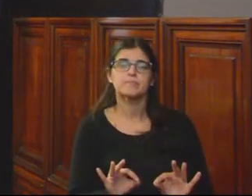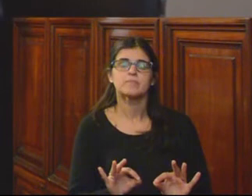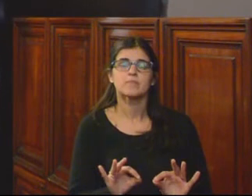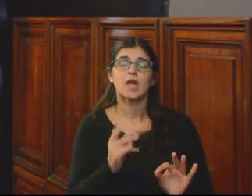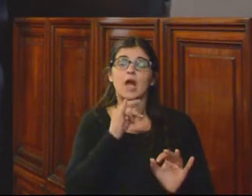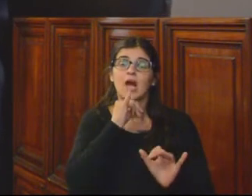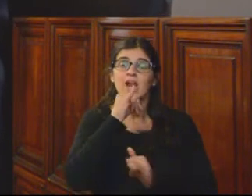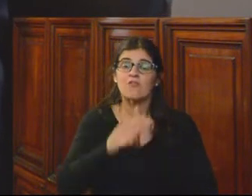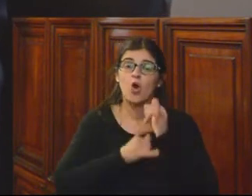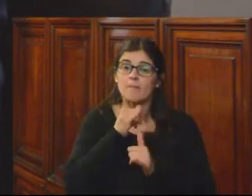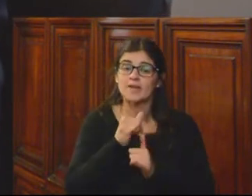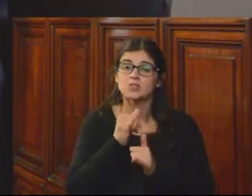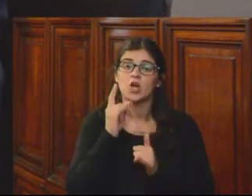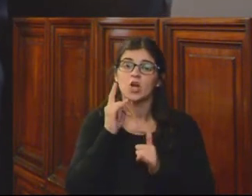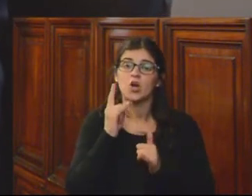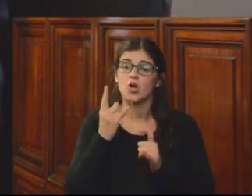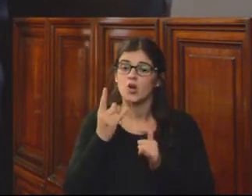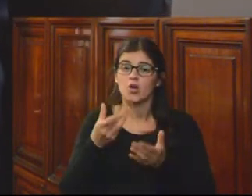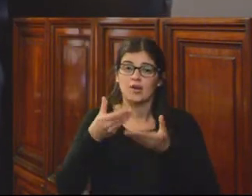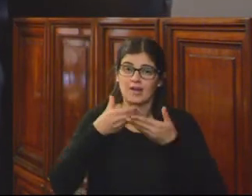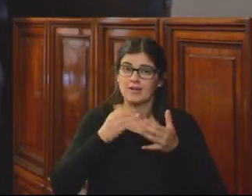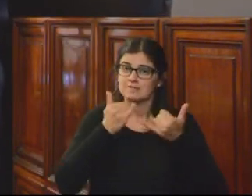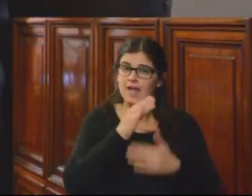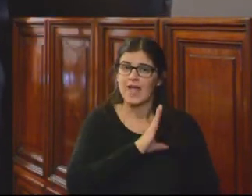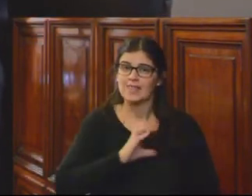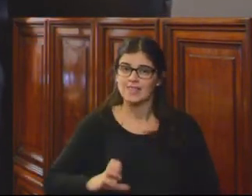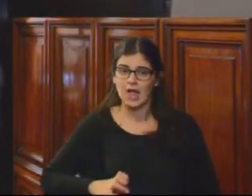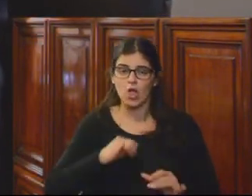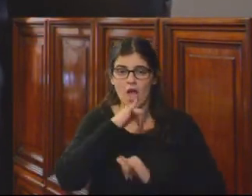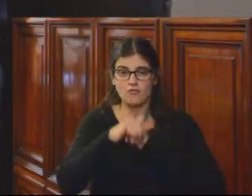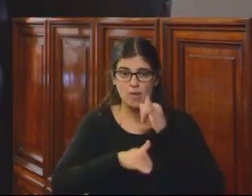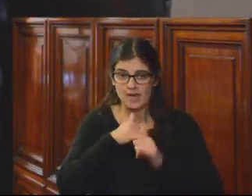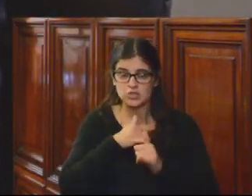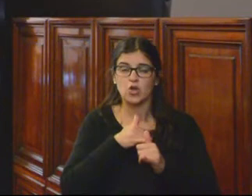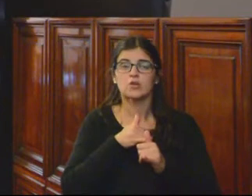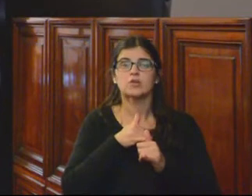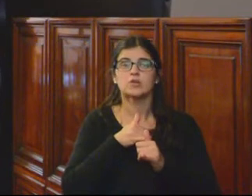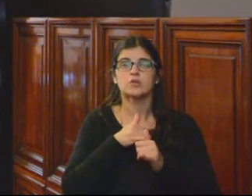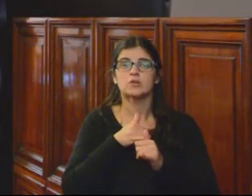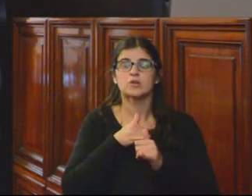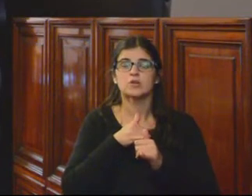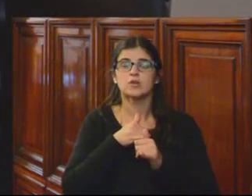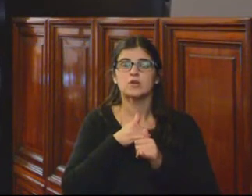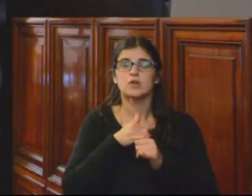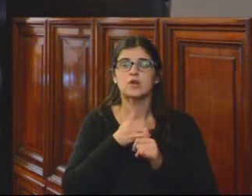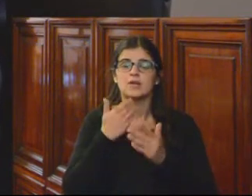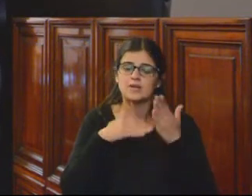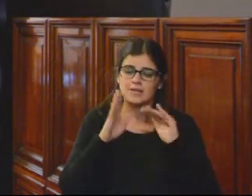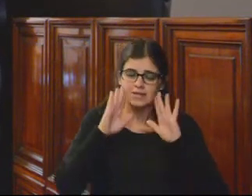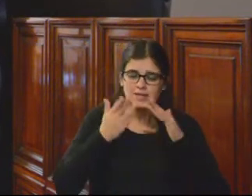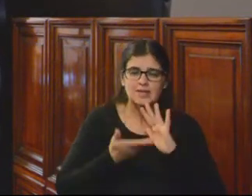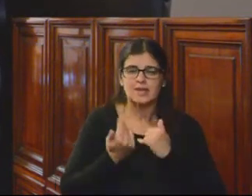la información proporcionada por el Estado, fundamentalmente es de destacar lo que